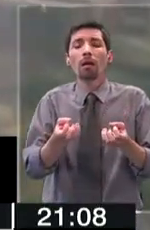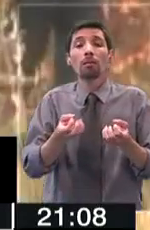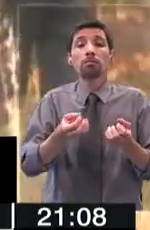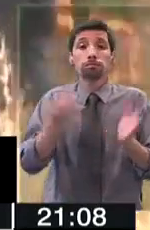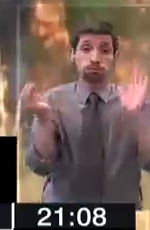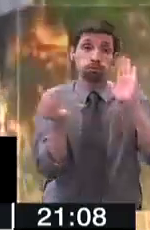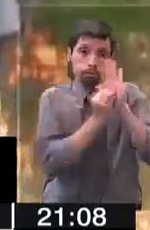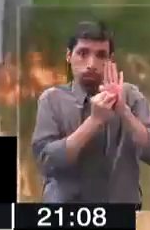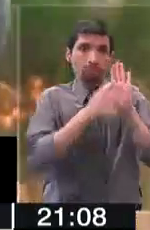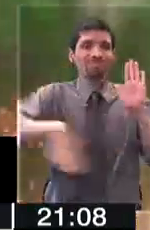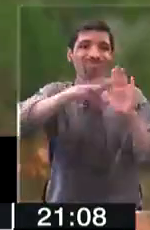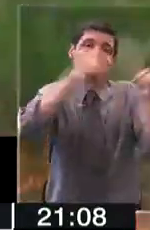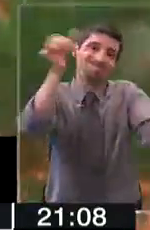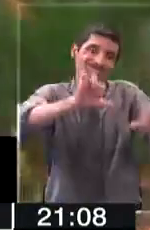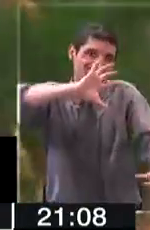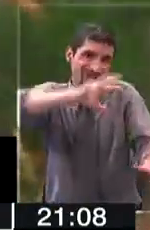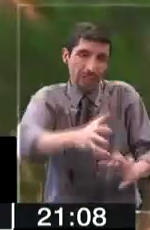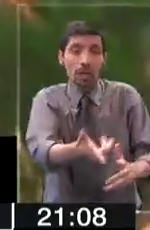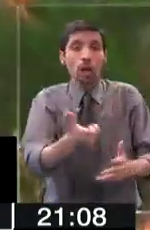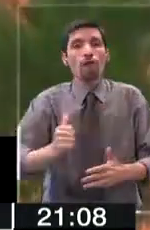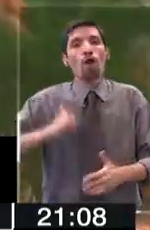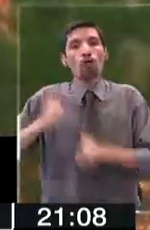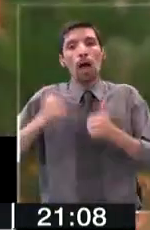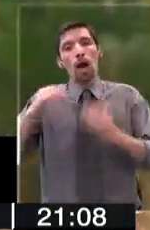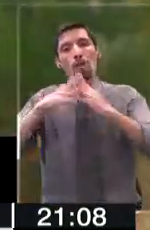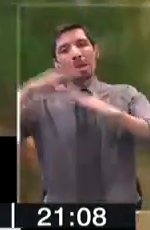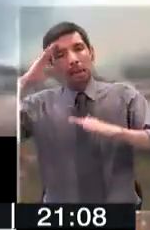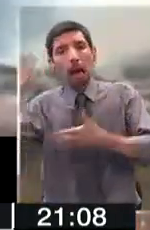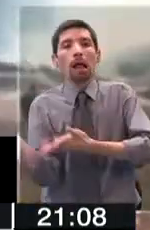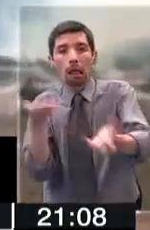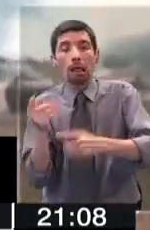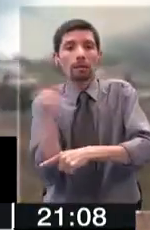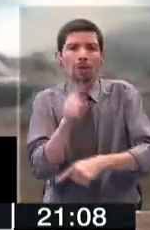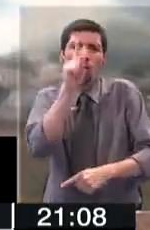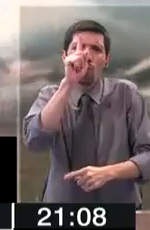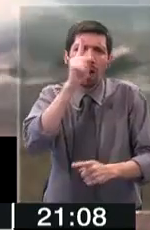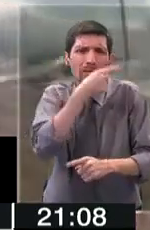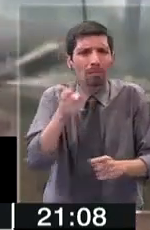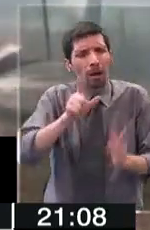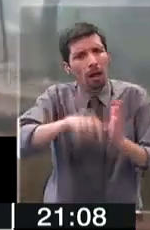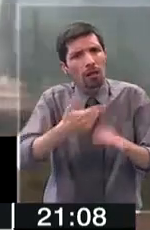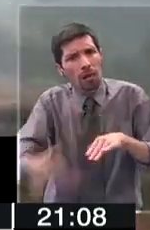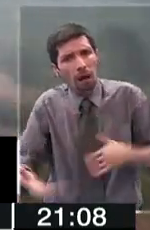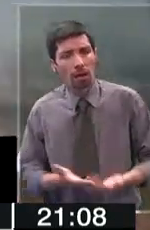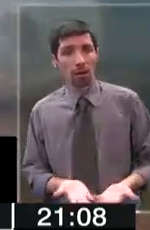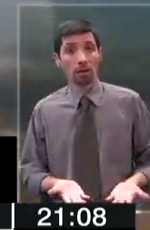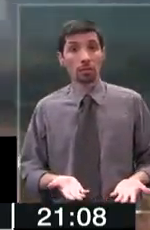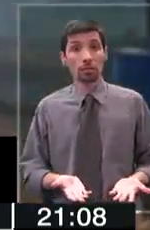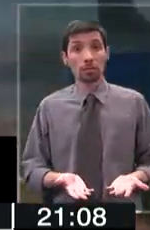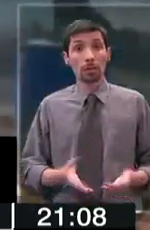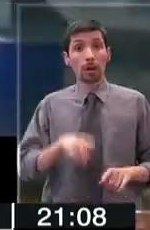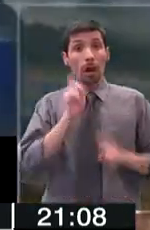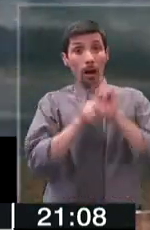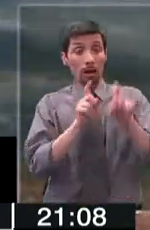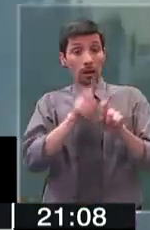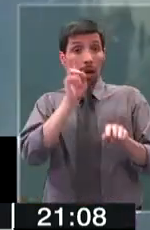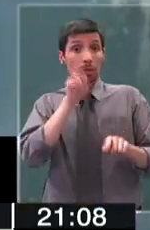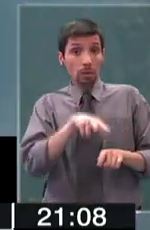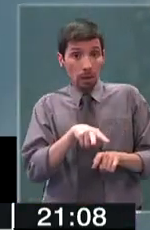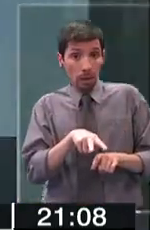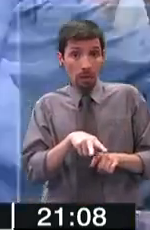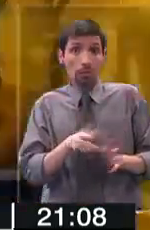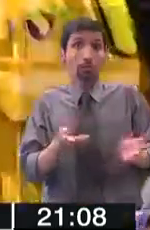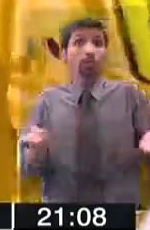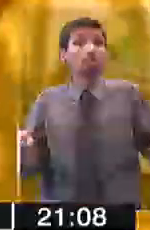para utilizar todos los voluntarios militares y el equipamiento militar. Y si no se hubiera hecho esta crítica, quizás se hubieran demorado días